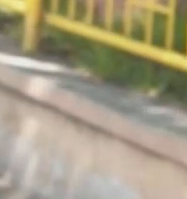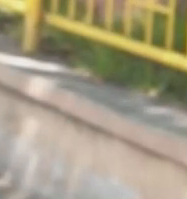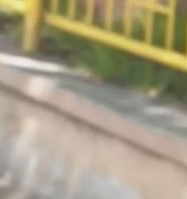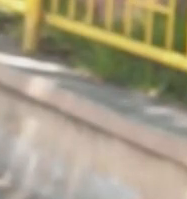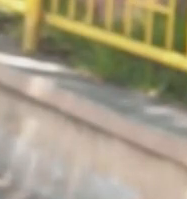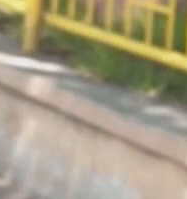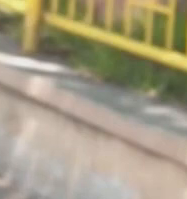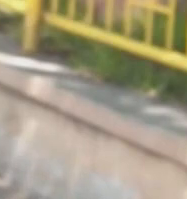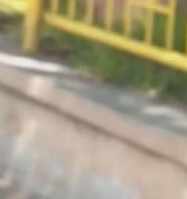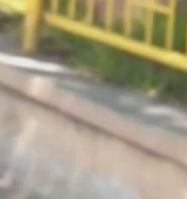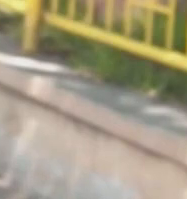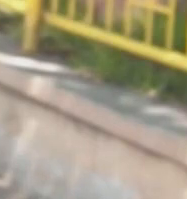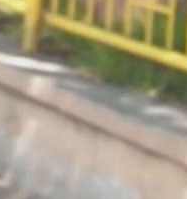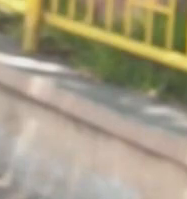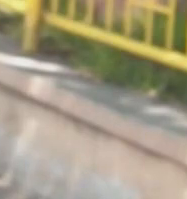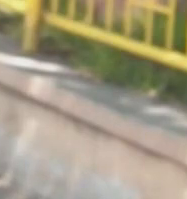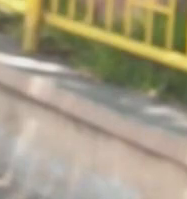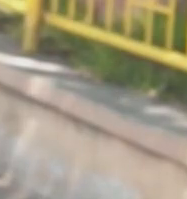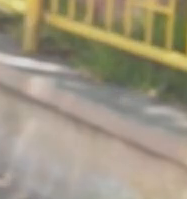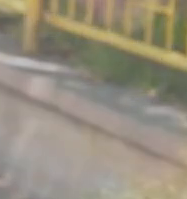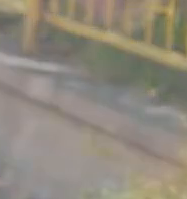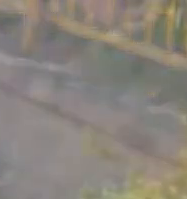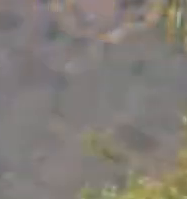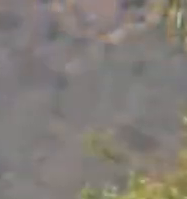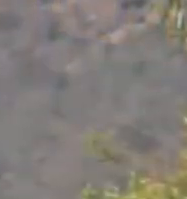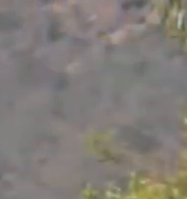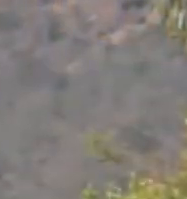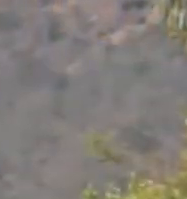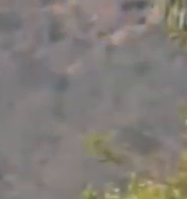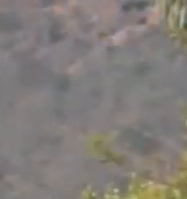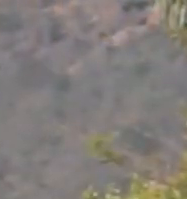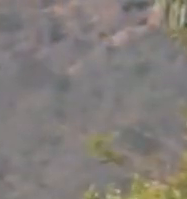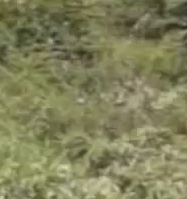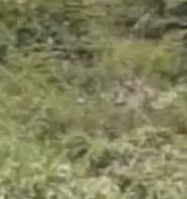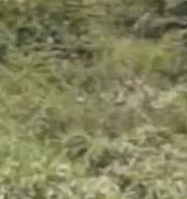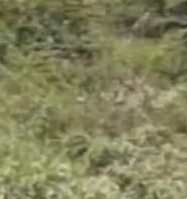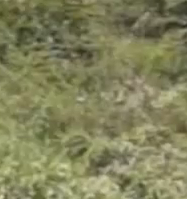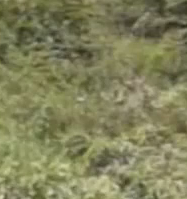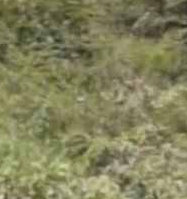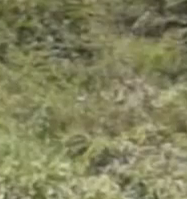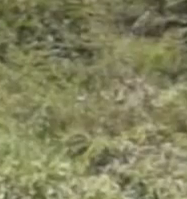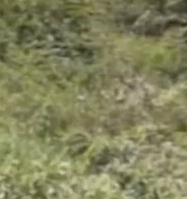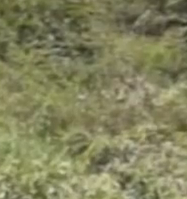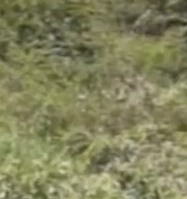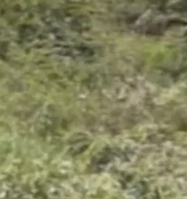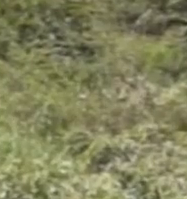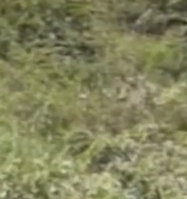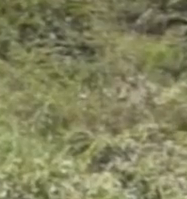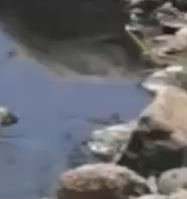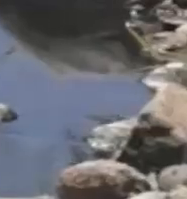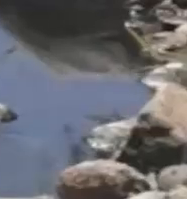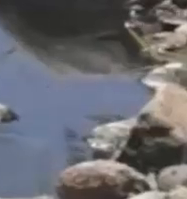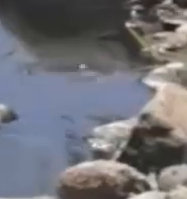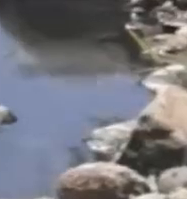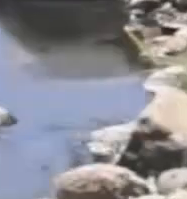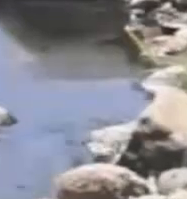lo tradicional, ¿verdad? Pero sí el fuerte de este pueblo es la ganadería. Otros aspectos por los cuales la villa es conocida por los habitantes y